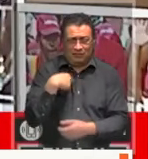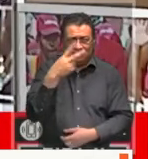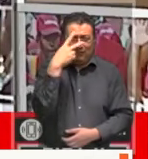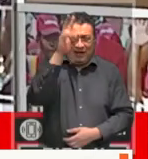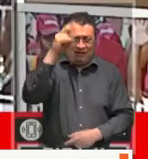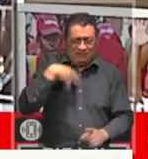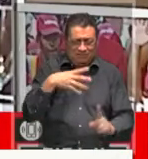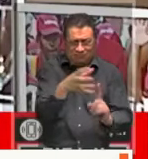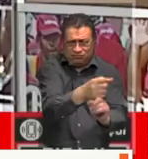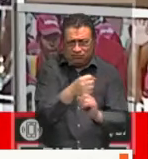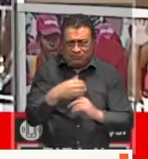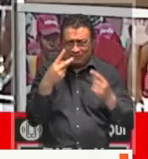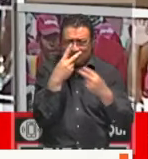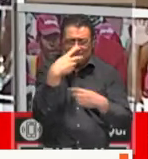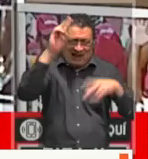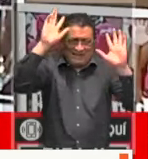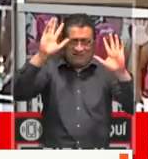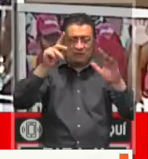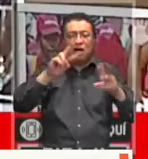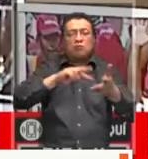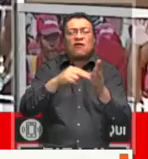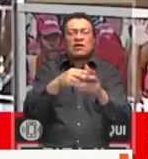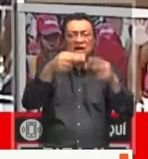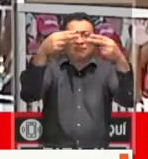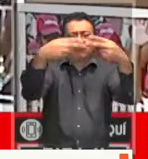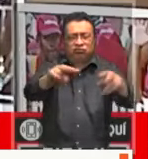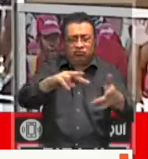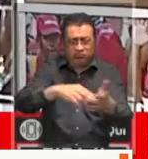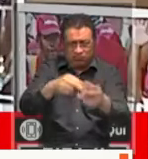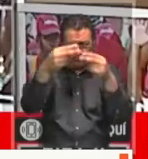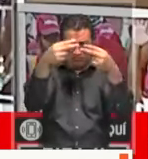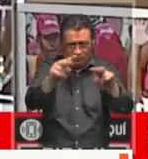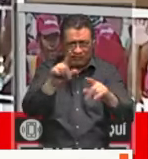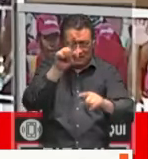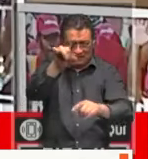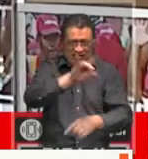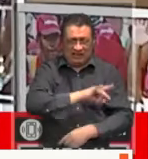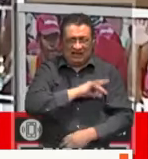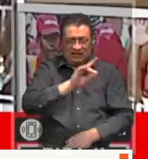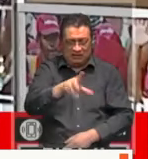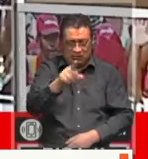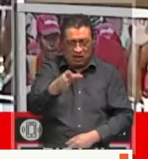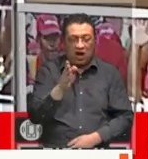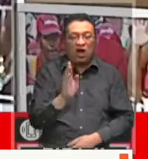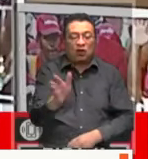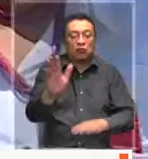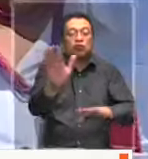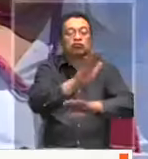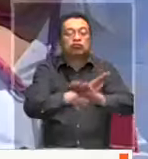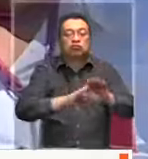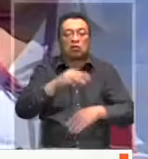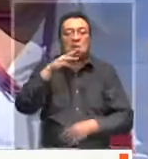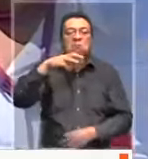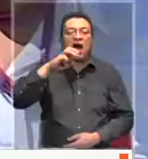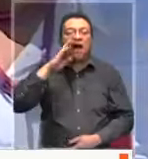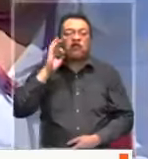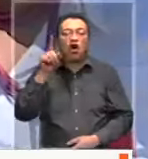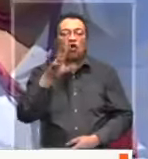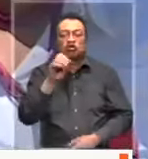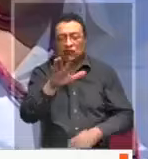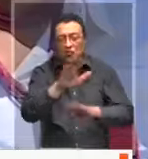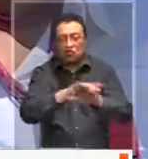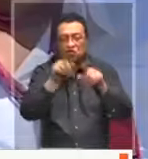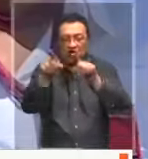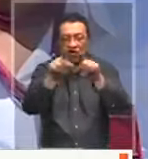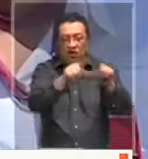secuestro. Nada, arreglen su problema allá en Chile. Sigan dándole protección a mafiosos. Miren, no es de nuestro